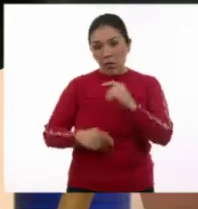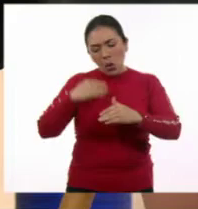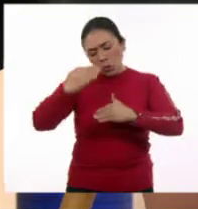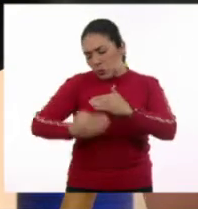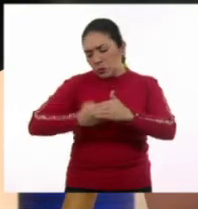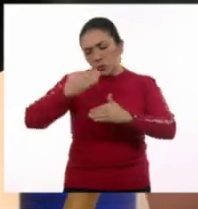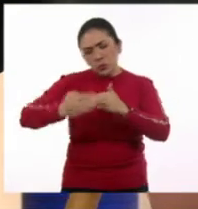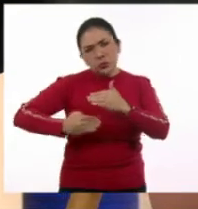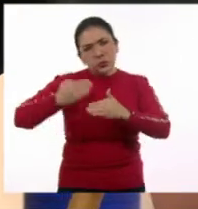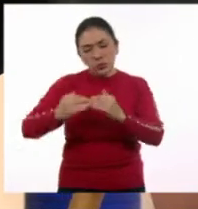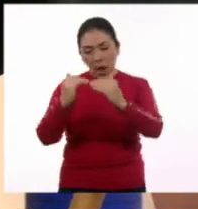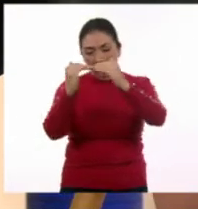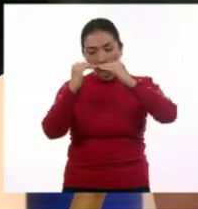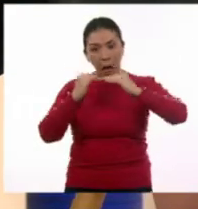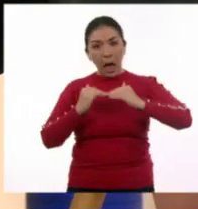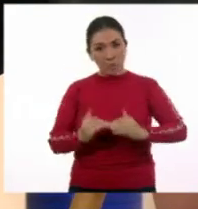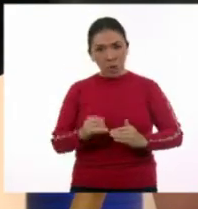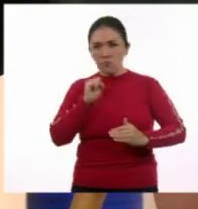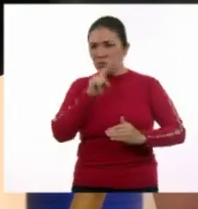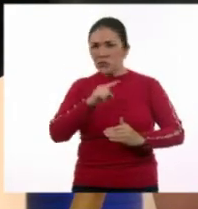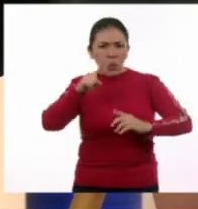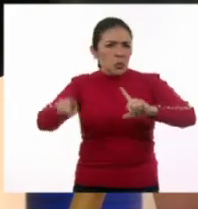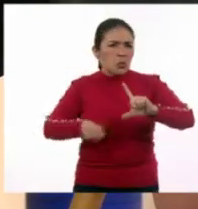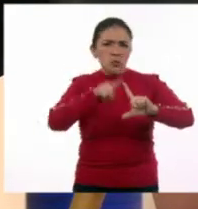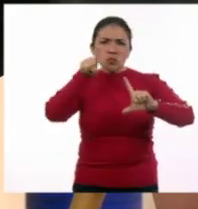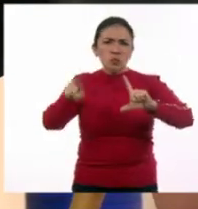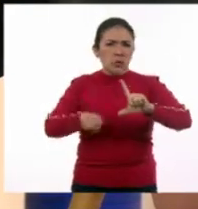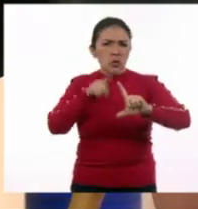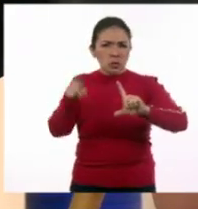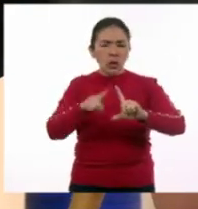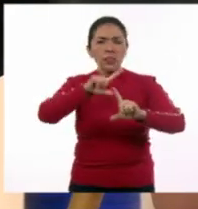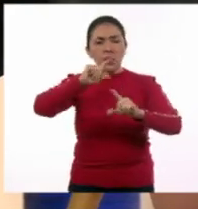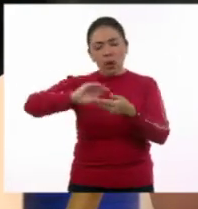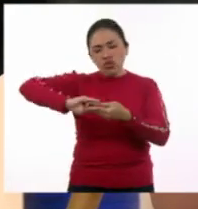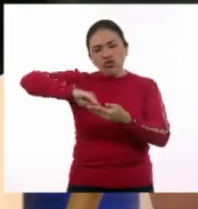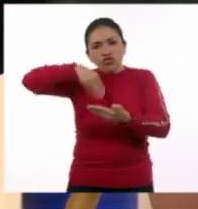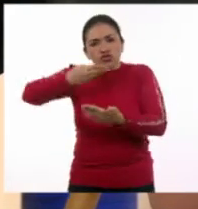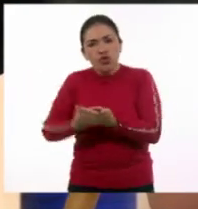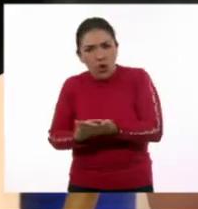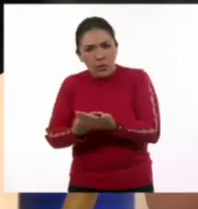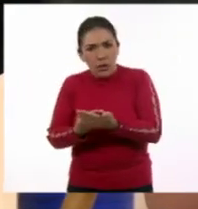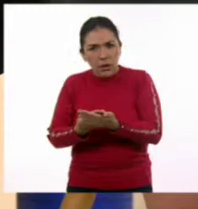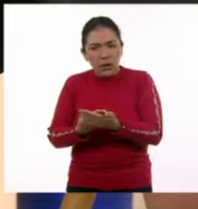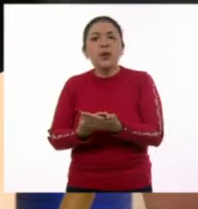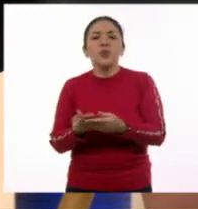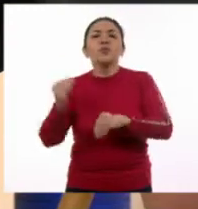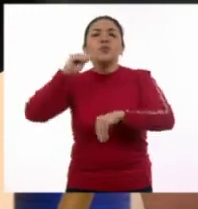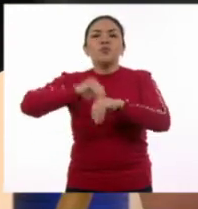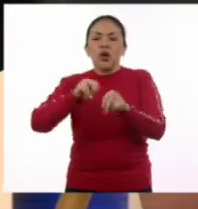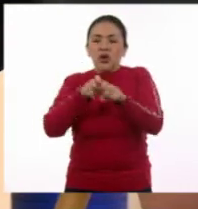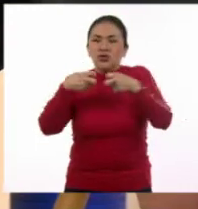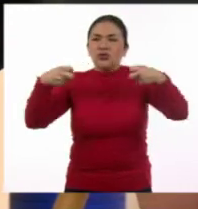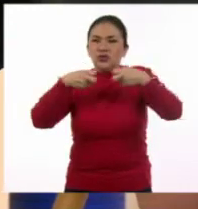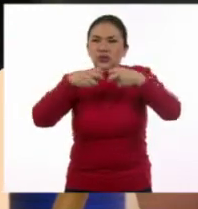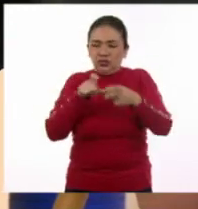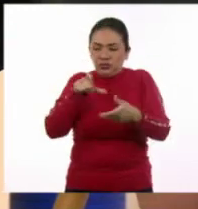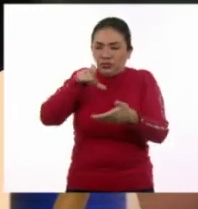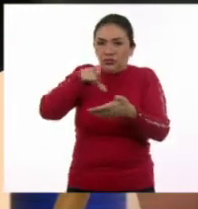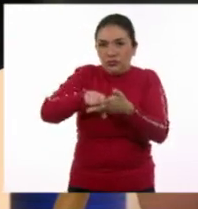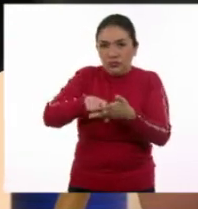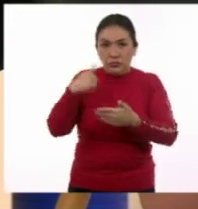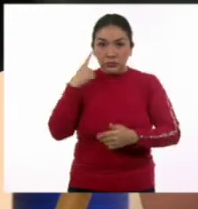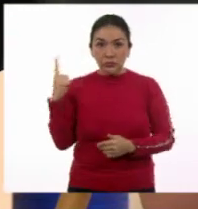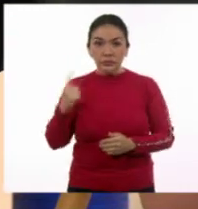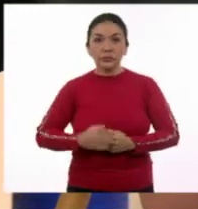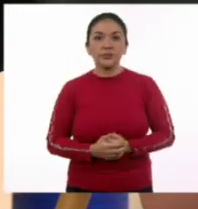nuevamente con un vendaje circular doblamos nuestra venda y conocemos nuestro seguro para